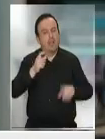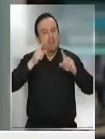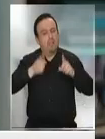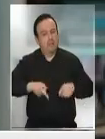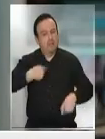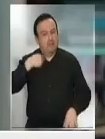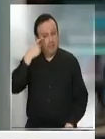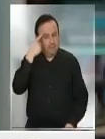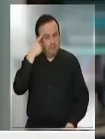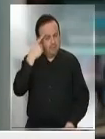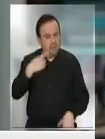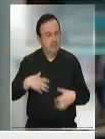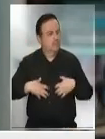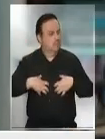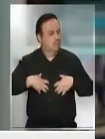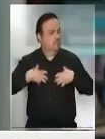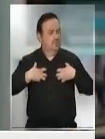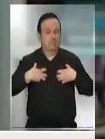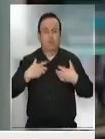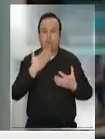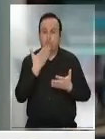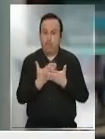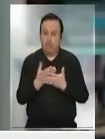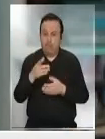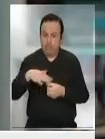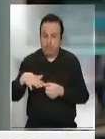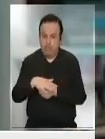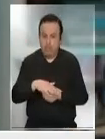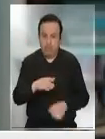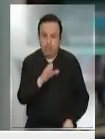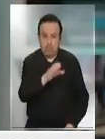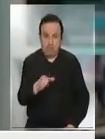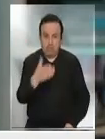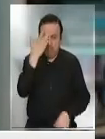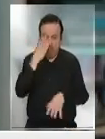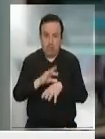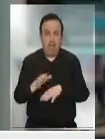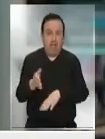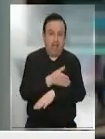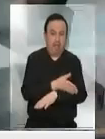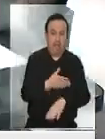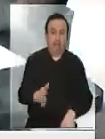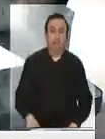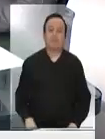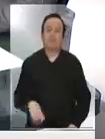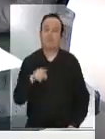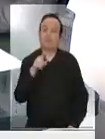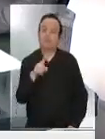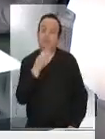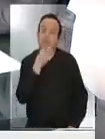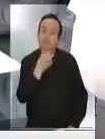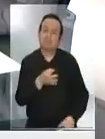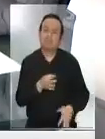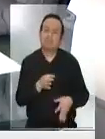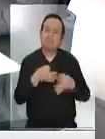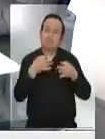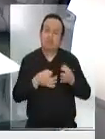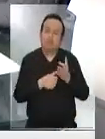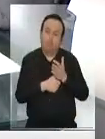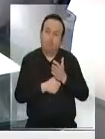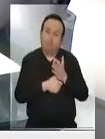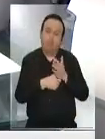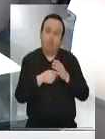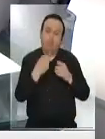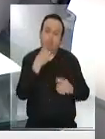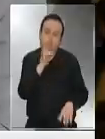que empezar a indignar cuando veíamos las condiciones de nuestros pacientes mucho antes. Ahora cuando hablábamos de seguro único de salud, ¿eso significa